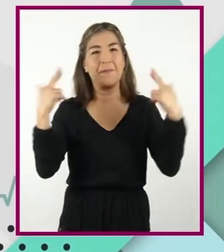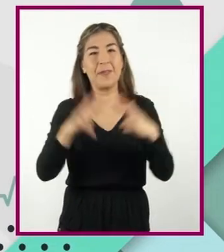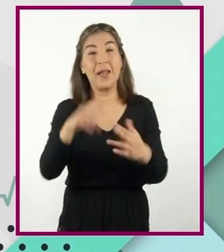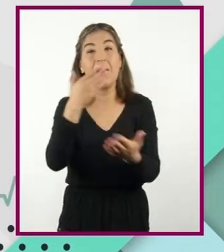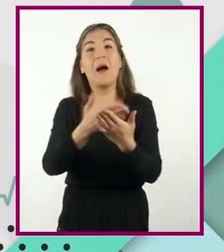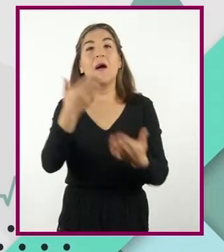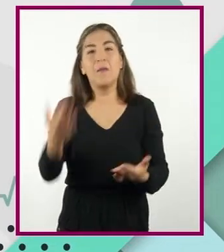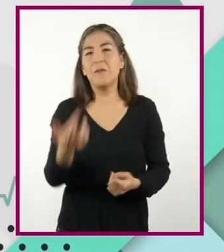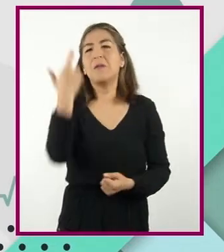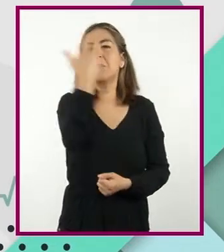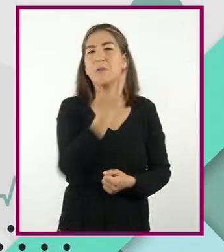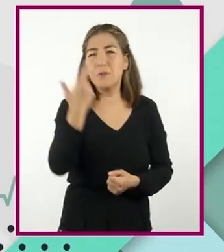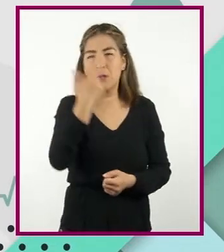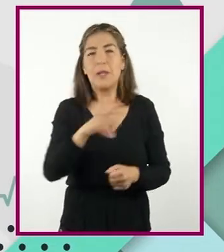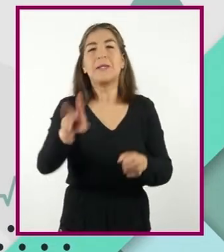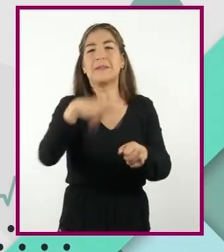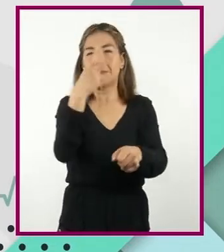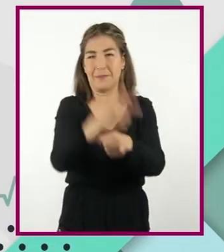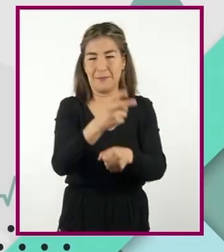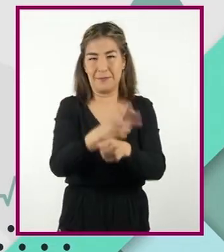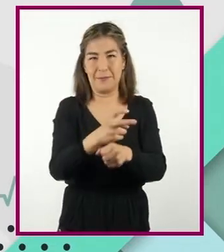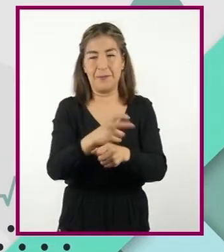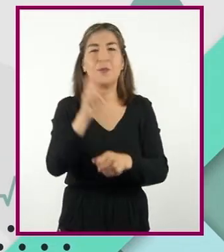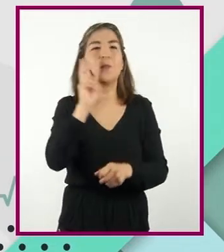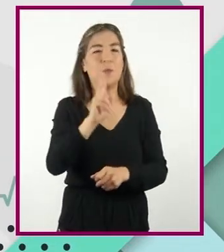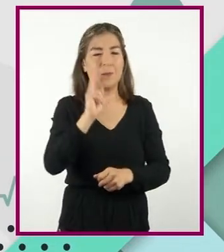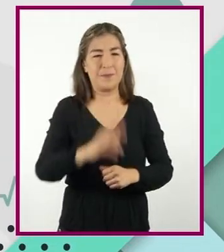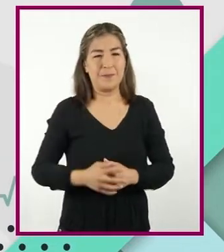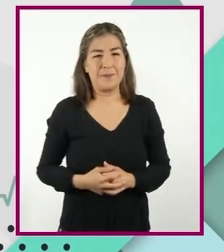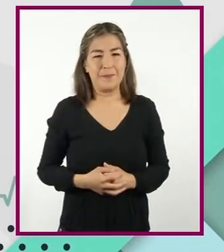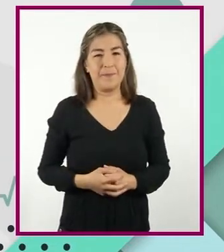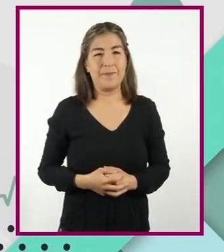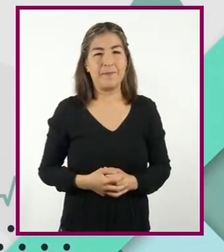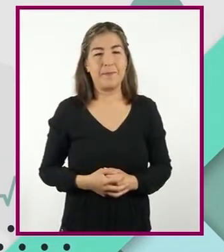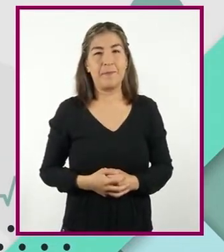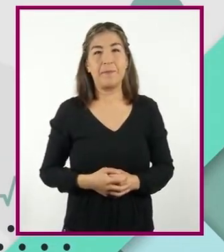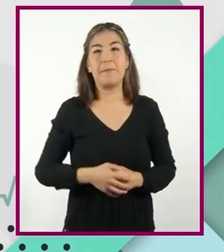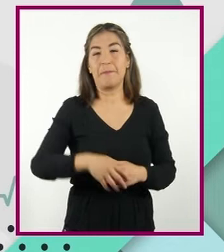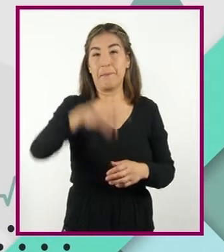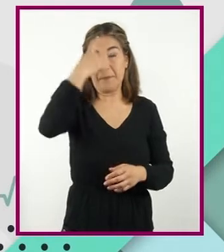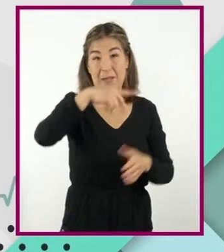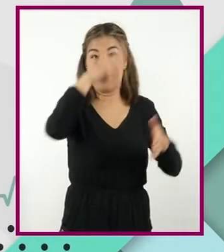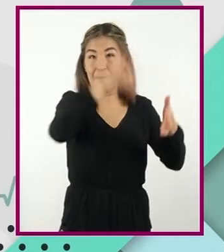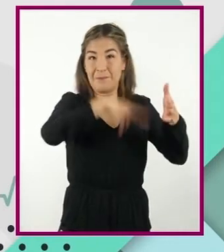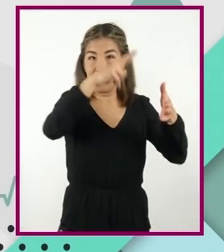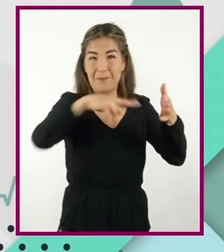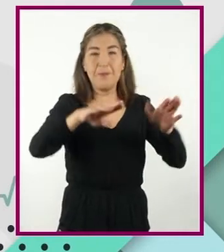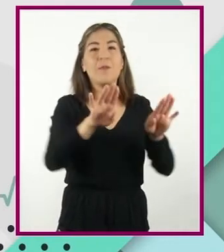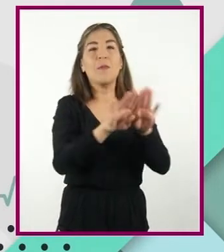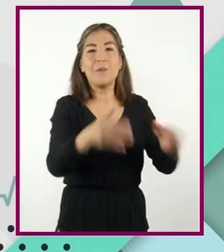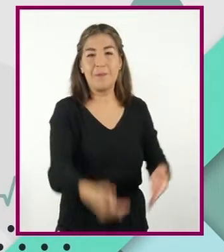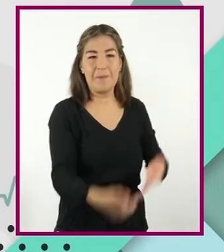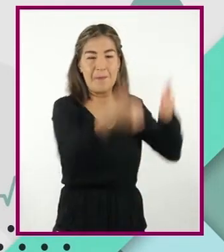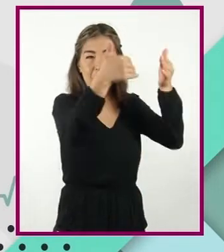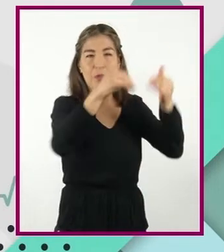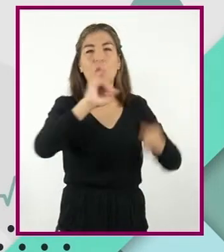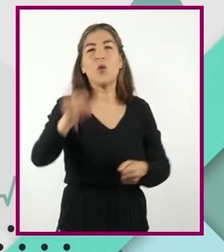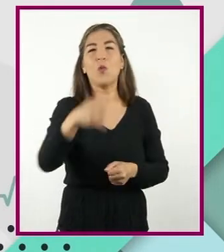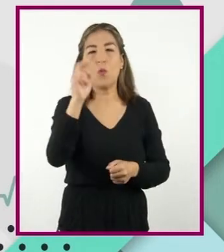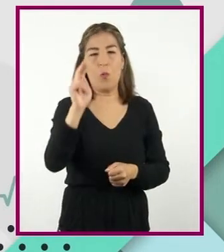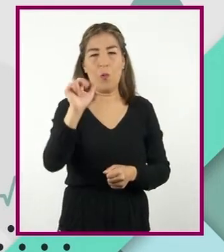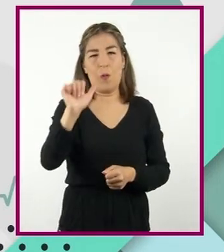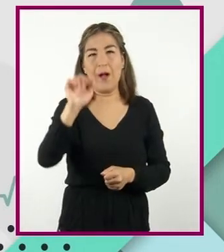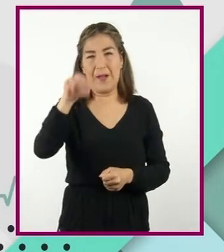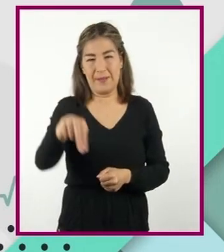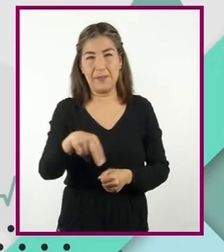Ahora analicemos un segundo planteamiento. Para pintar una barda, Juan Carlos mezcló 8 litros de